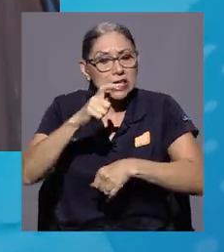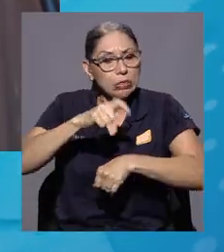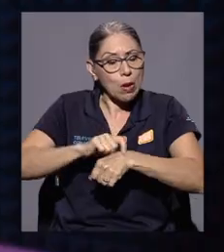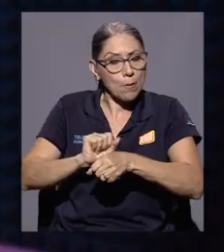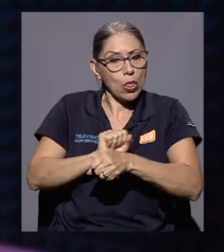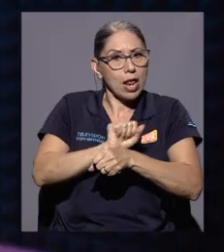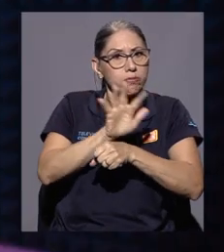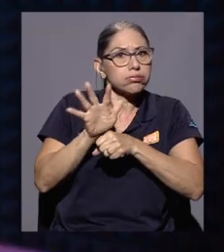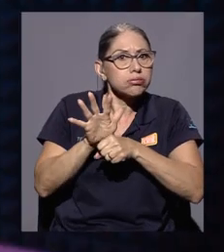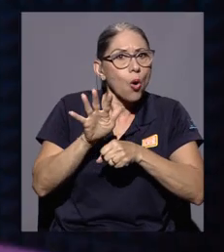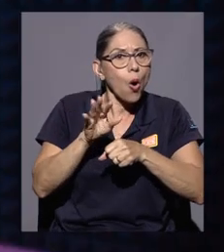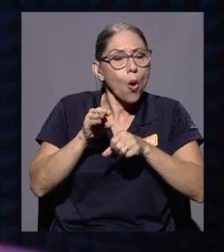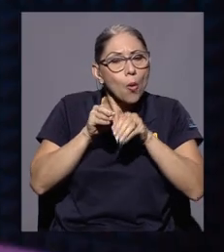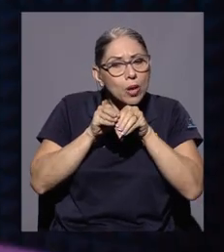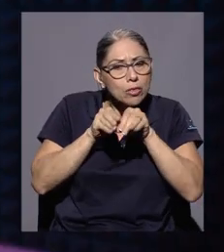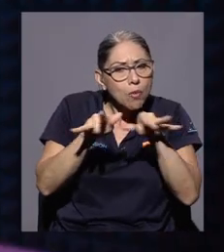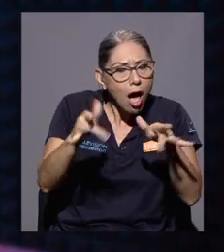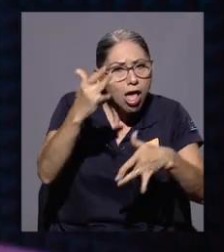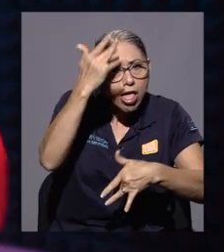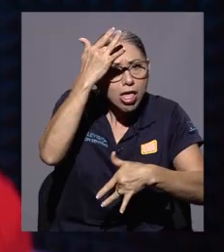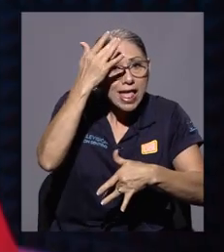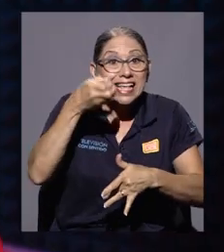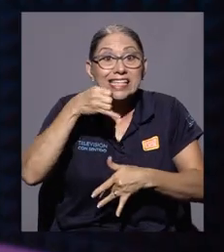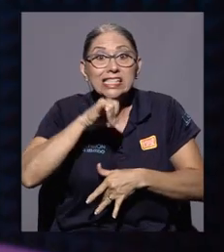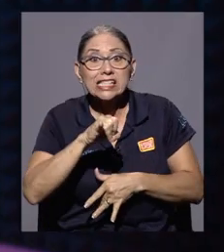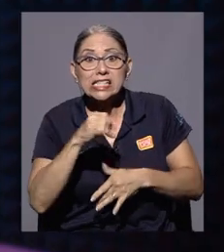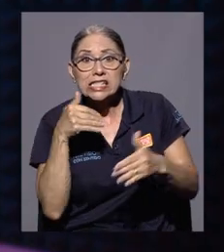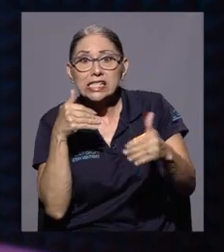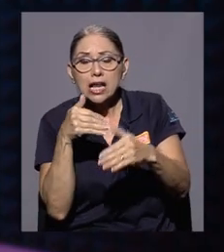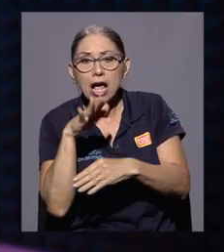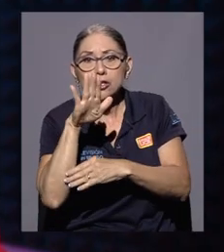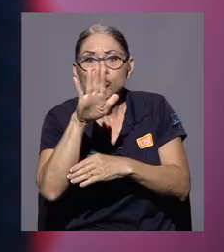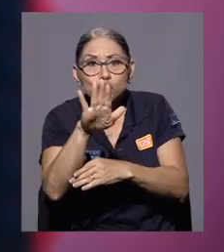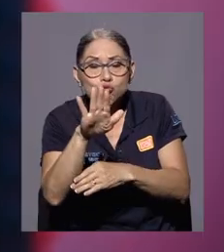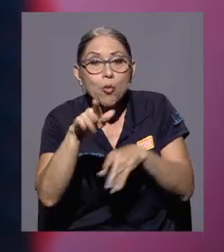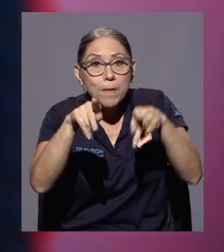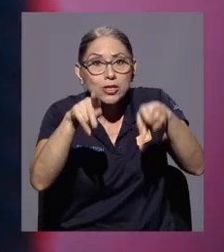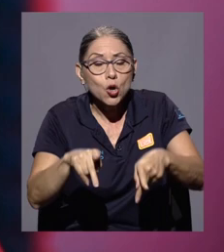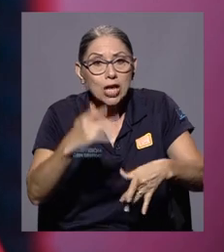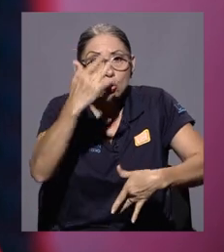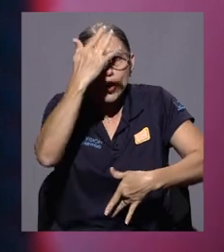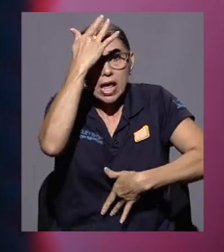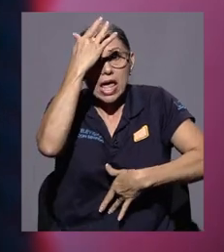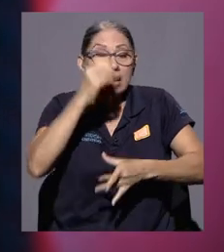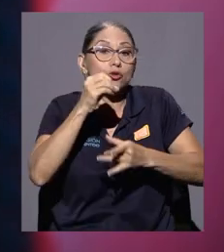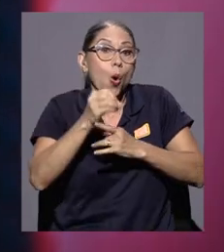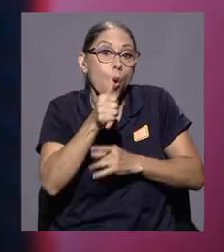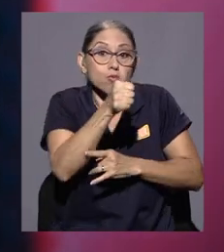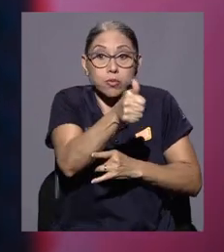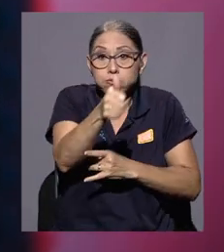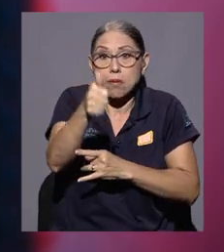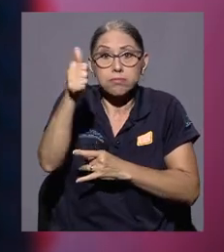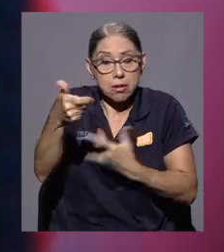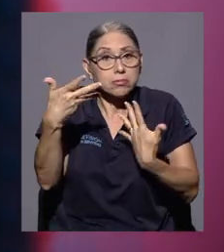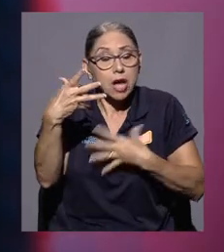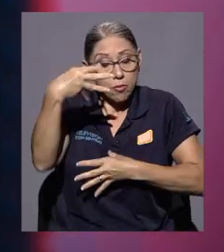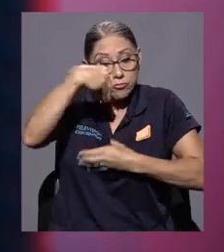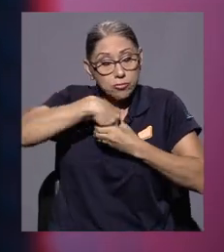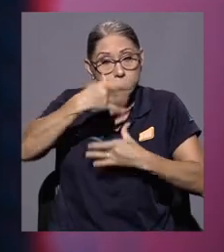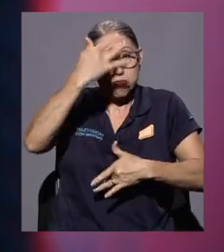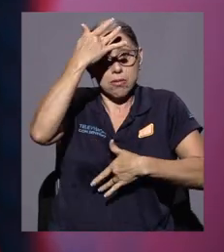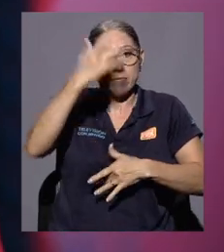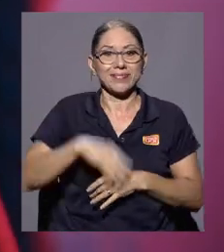pandemia, si han tenido personas cerca que están contagiadas o si ellos o ellas mismas han sido contagiados.